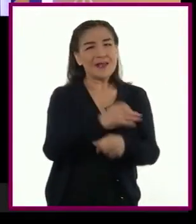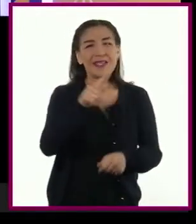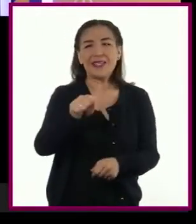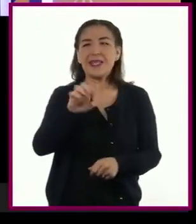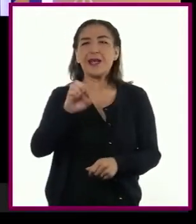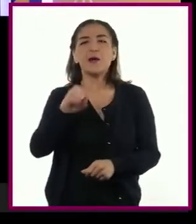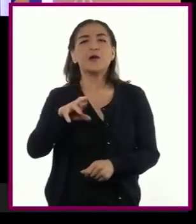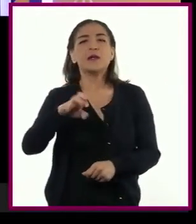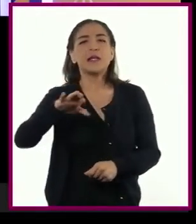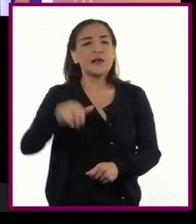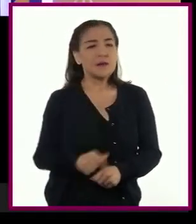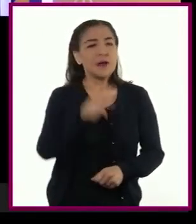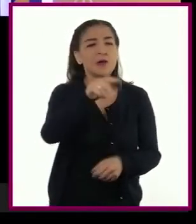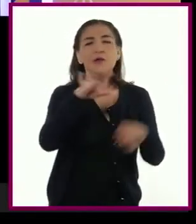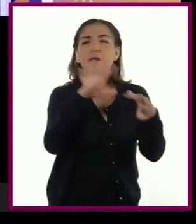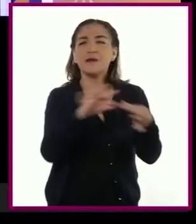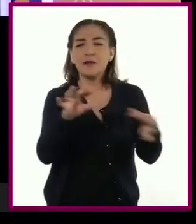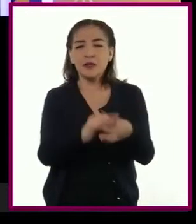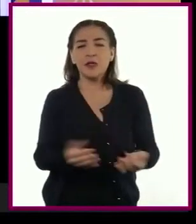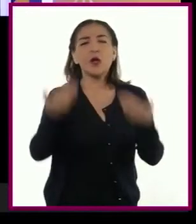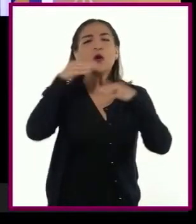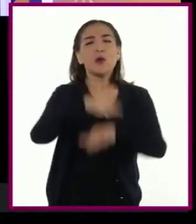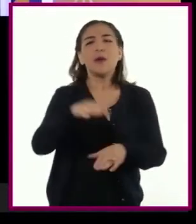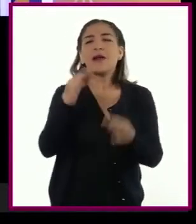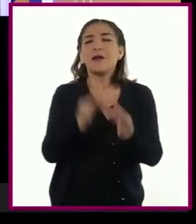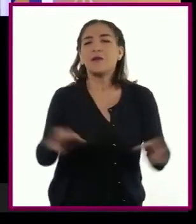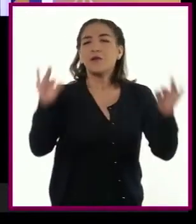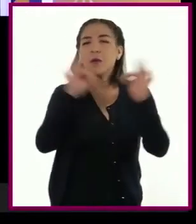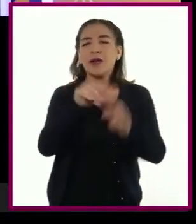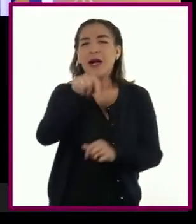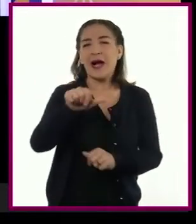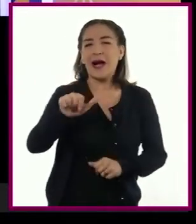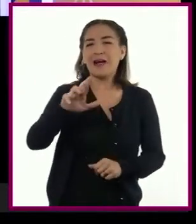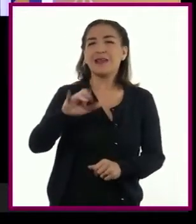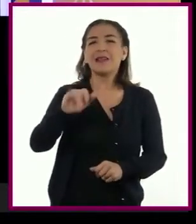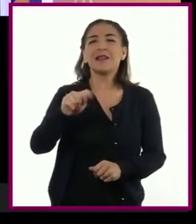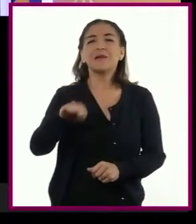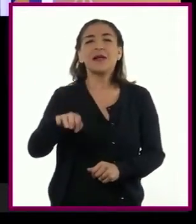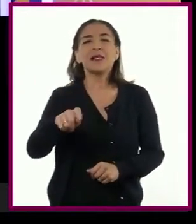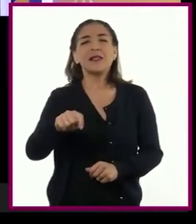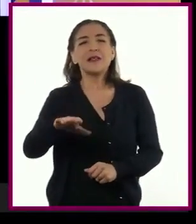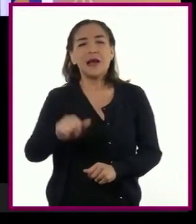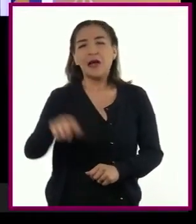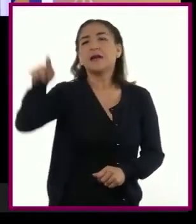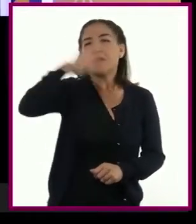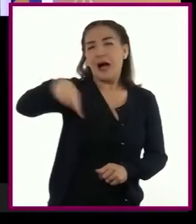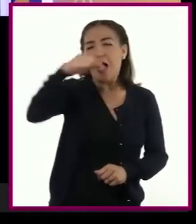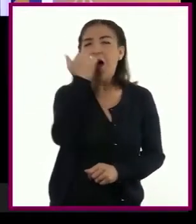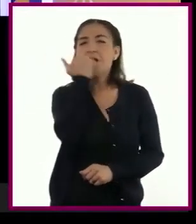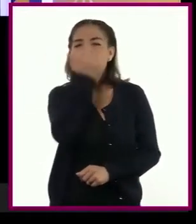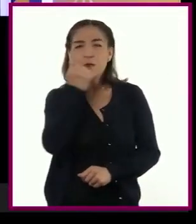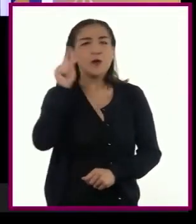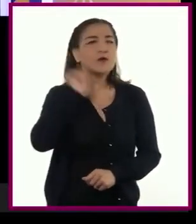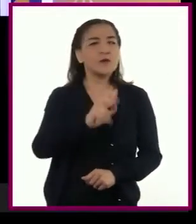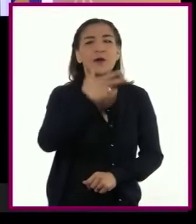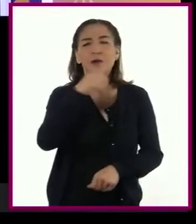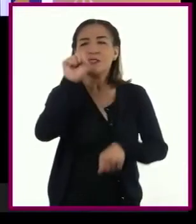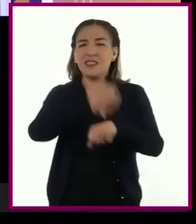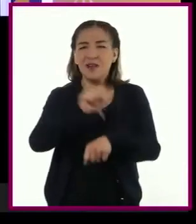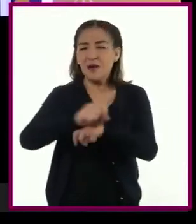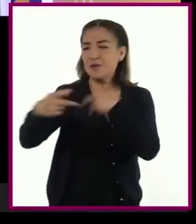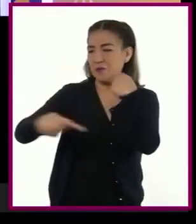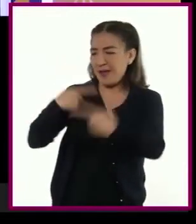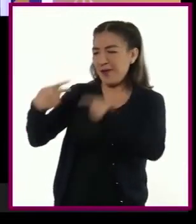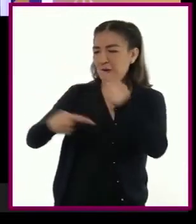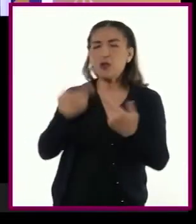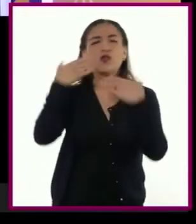¿podría hablarnos de su aporte al teorema fundamental de la aritmética? Las alumnas y los alumnos de secundaria preguntan